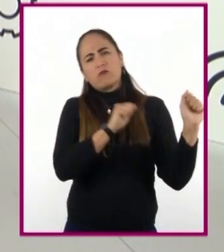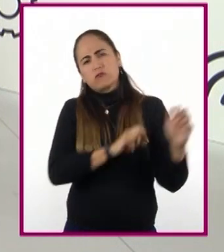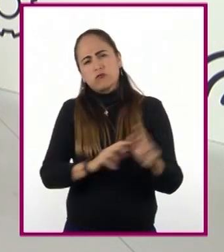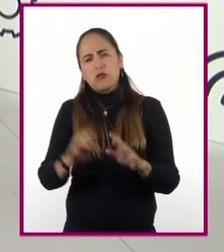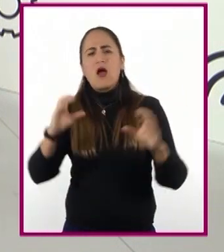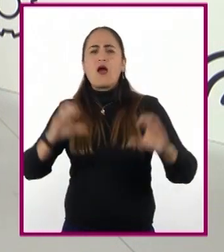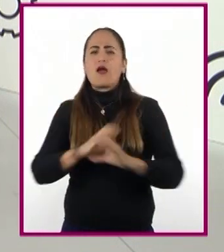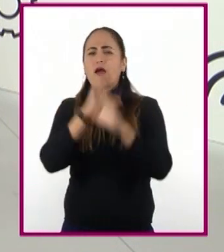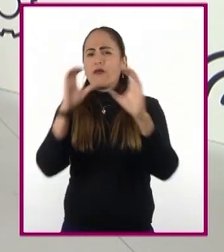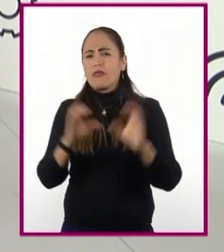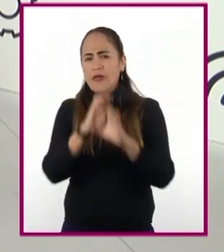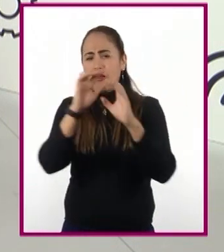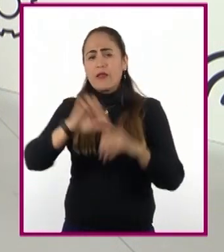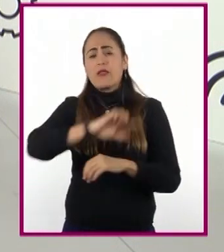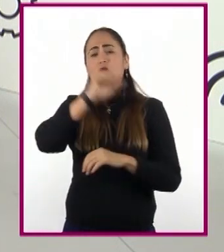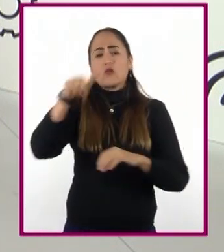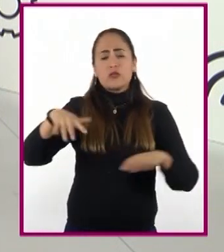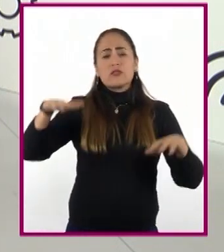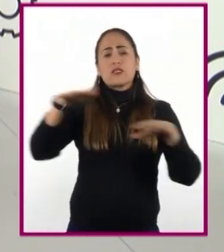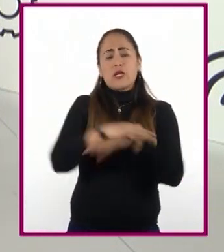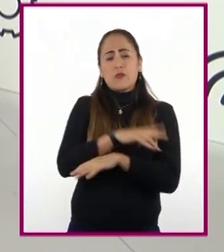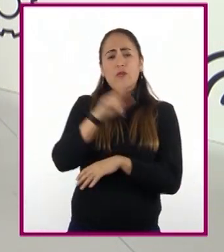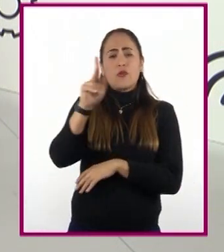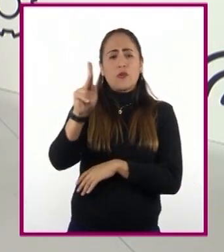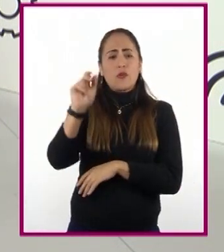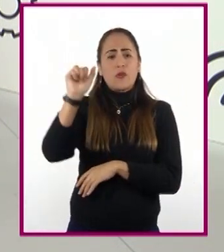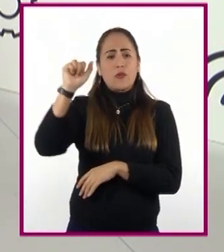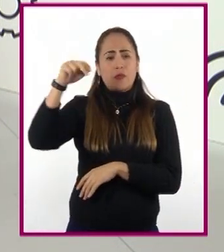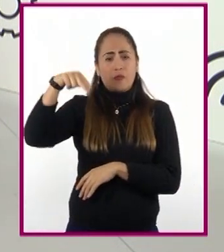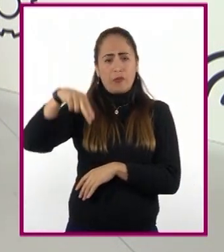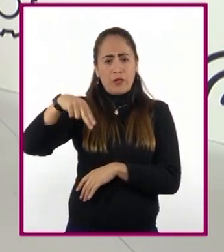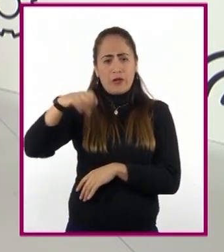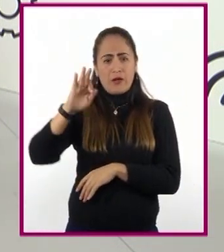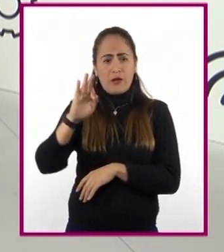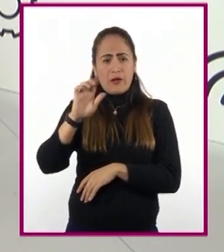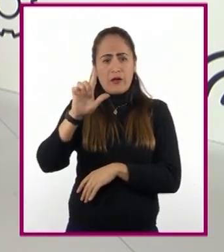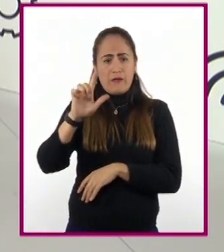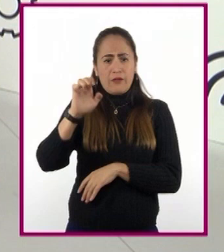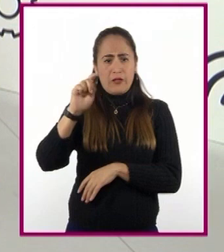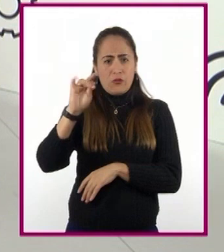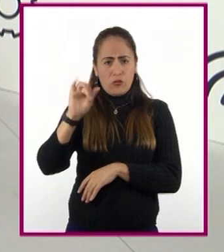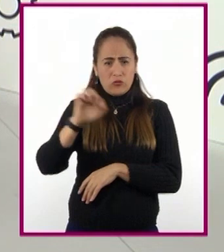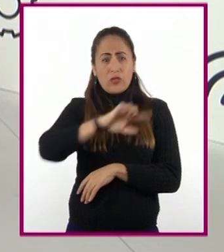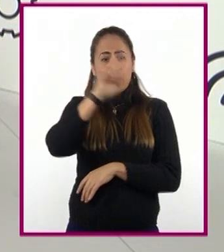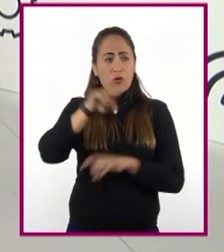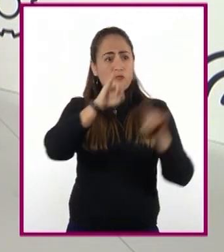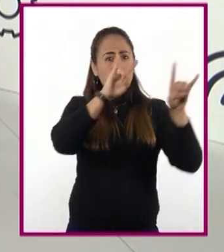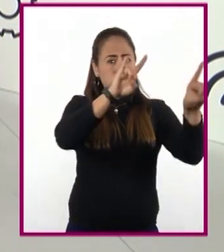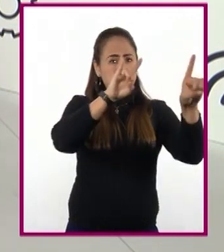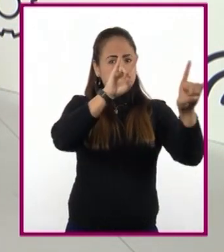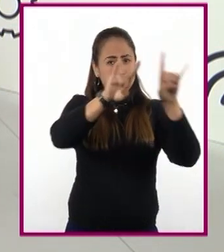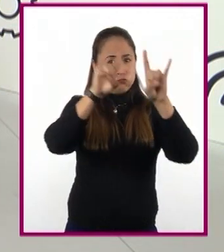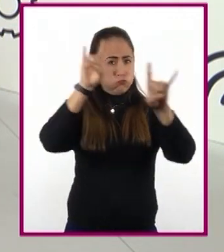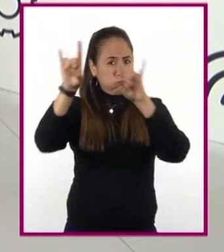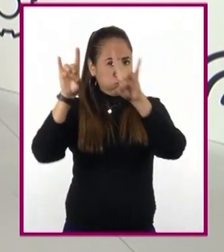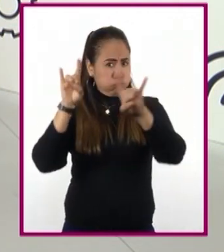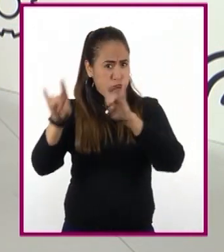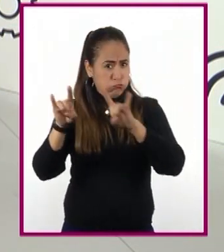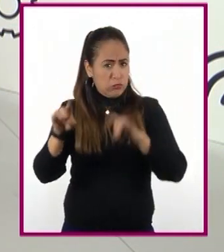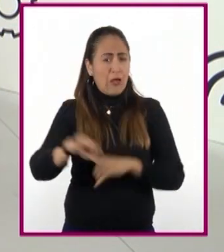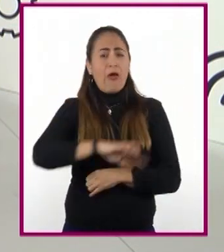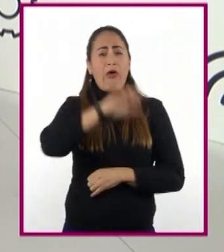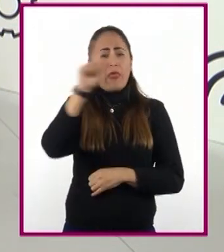Posteriormente surgieron los panfletos, los cuales dieron origen a los carteles. Con el tiempo, se